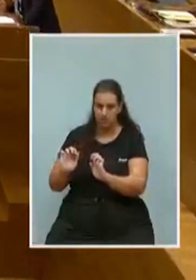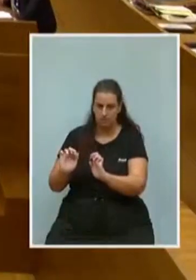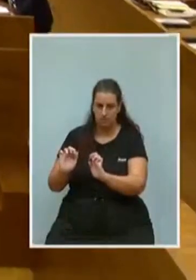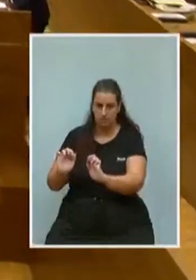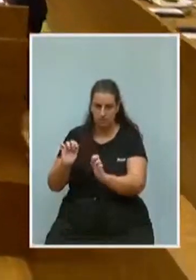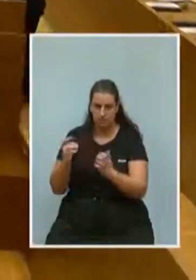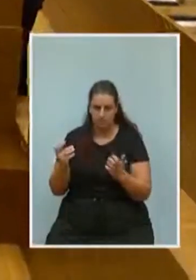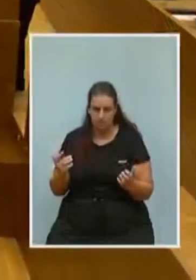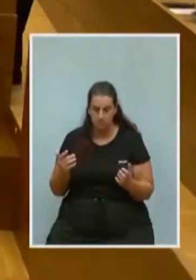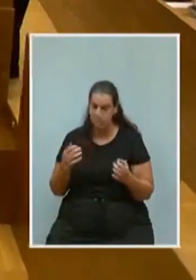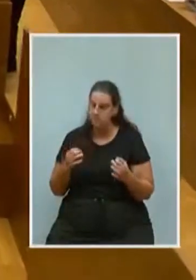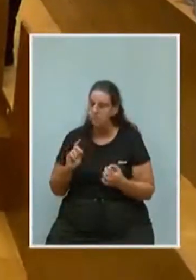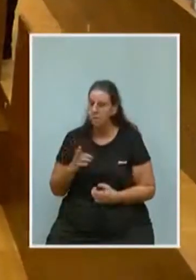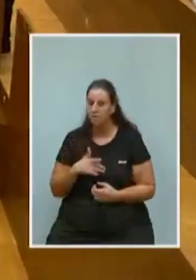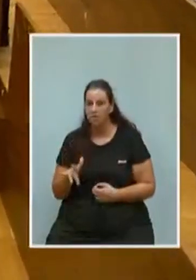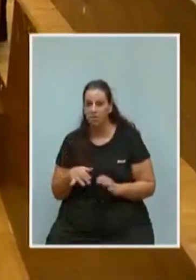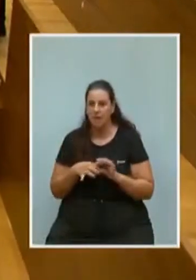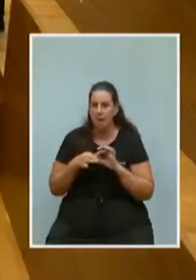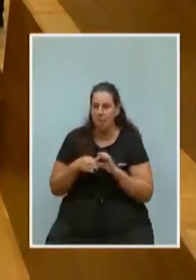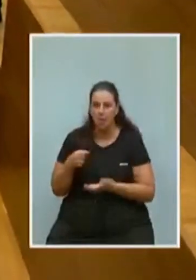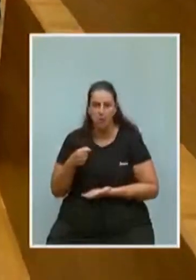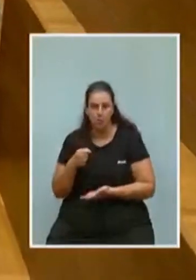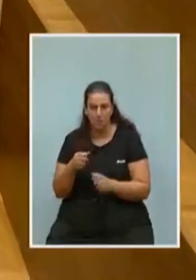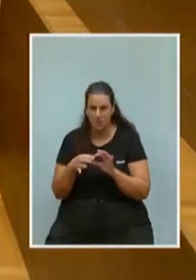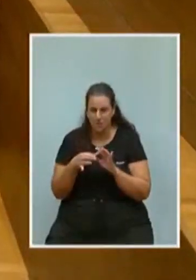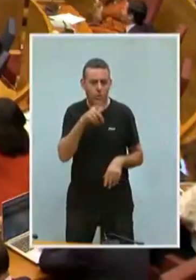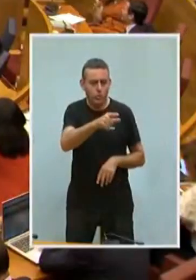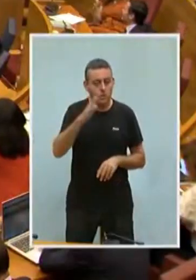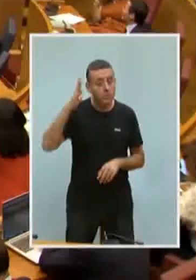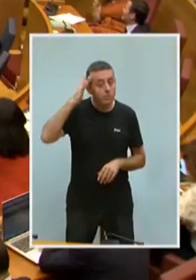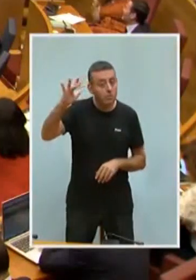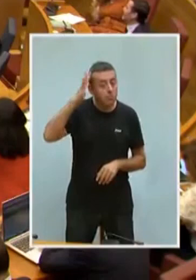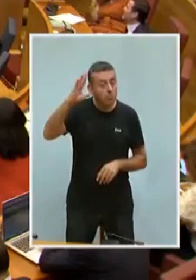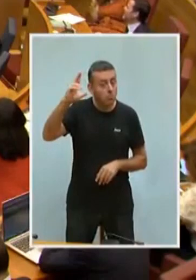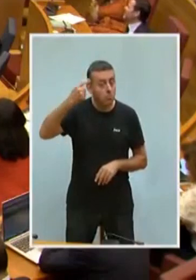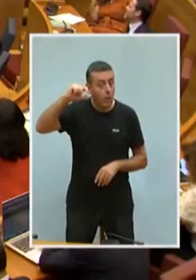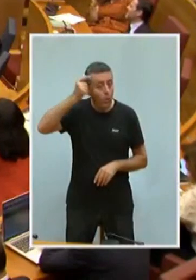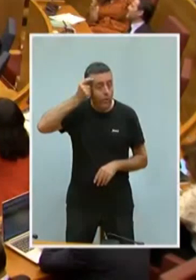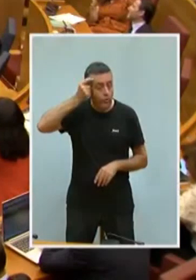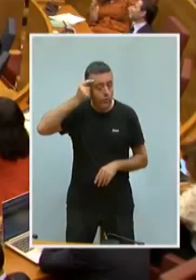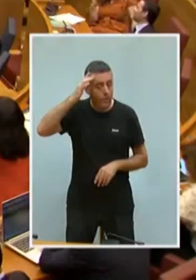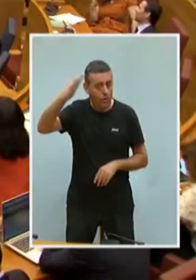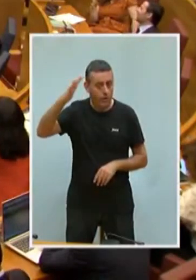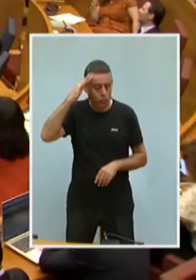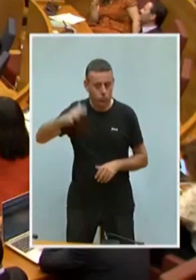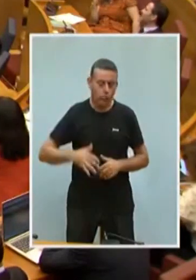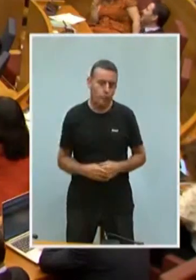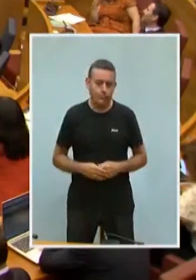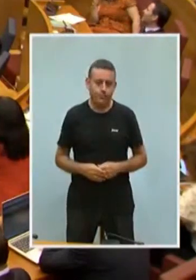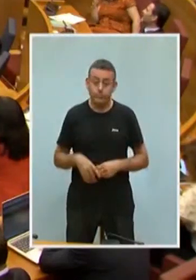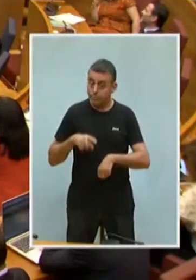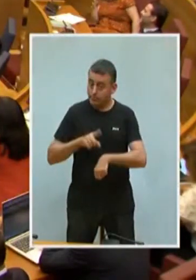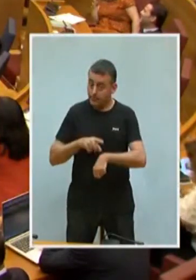cu esencial educa sanit social y que esaes realist están conven Queen